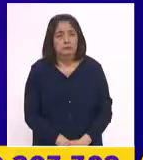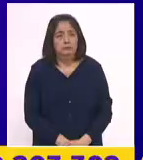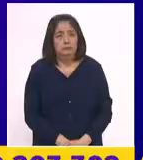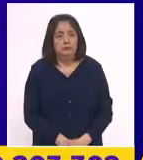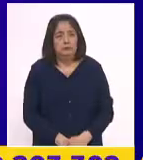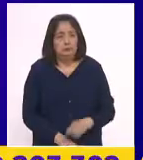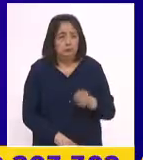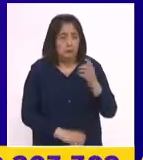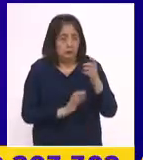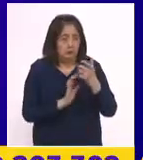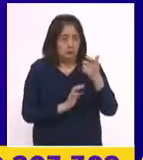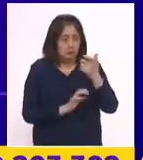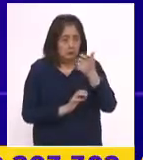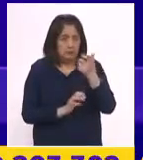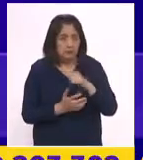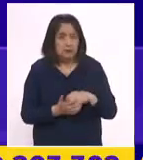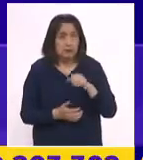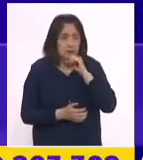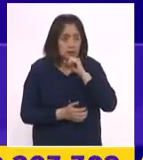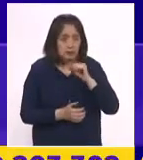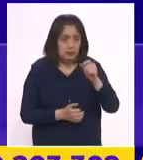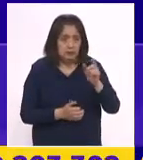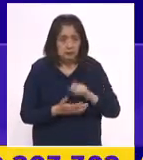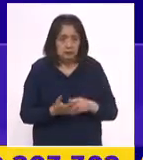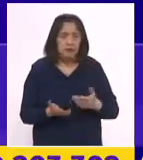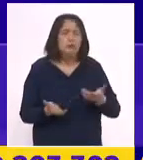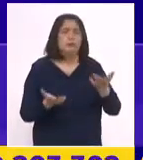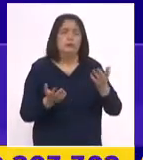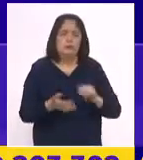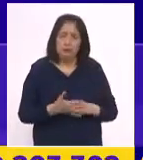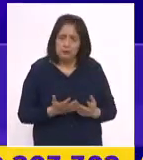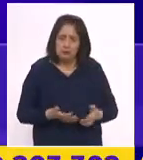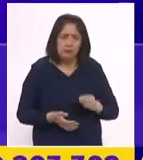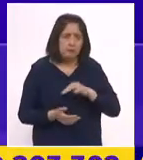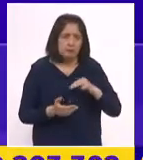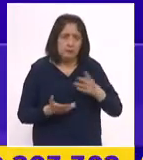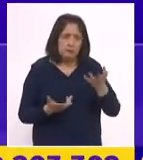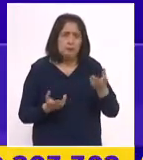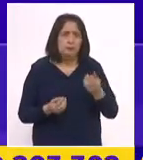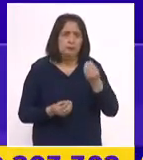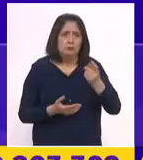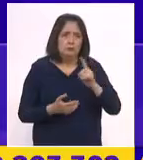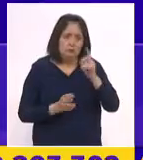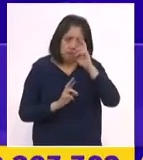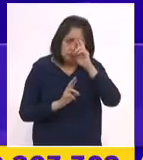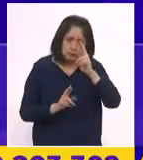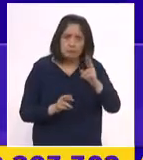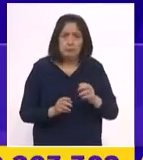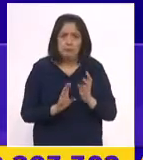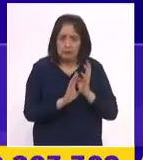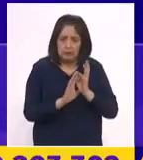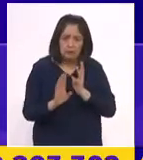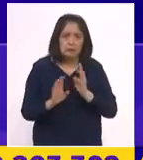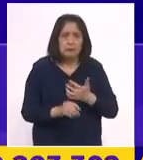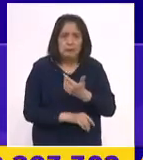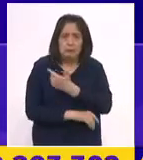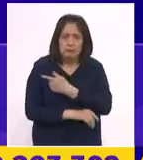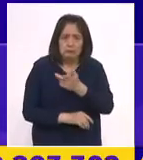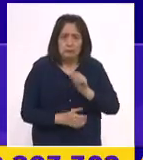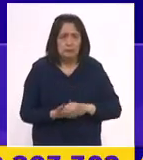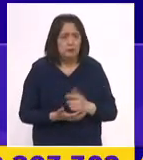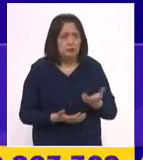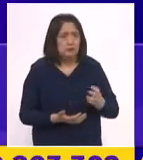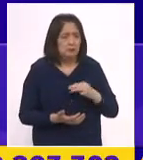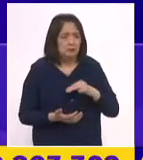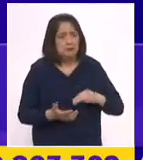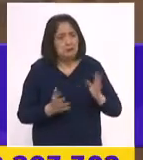Tras esas imágenes en las que adultos mayores increpan al canciller Maurtua por aparentemente no respetar los turnos para la vacuna, el titular